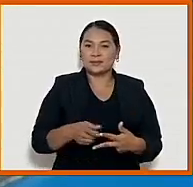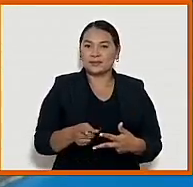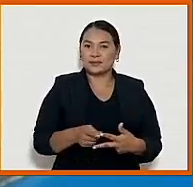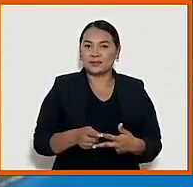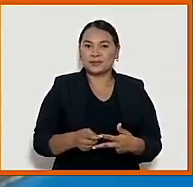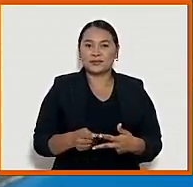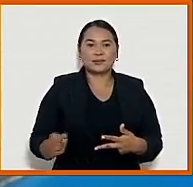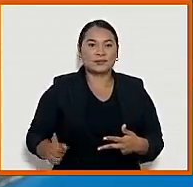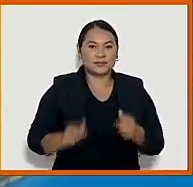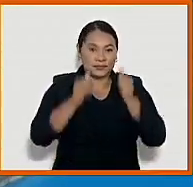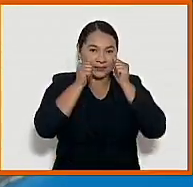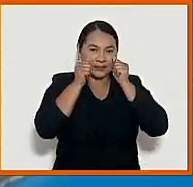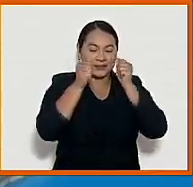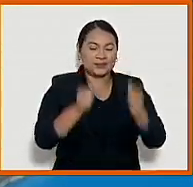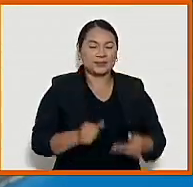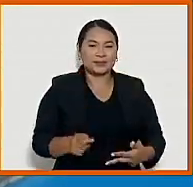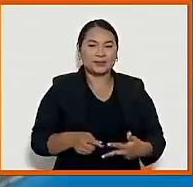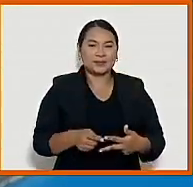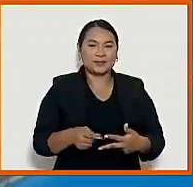favorecido, atentos.